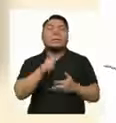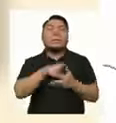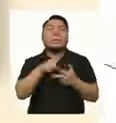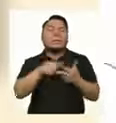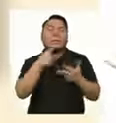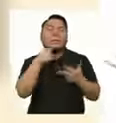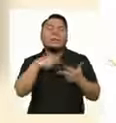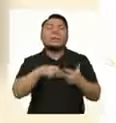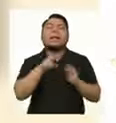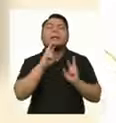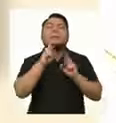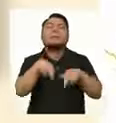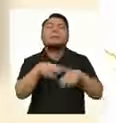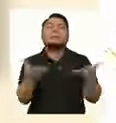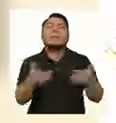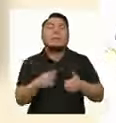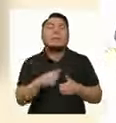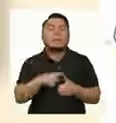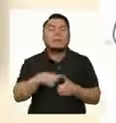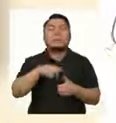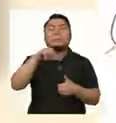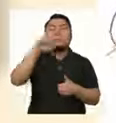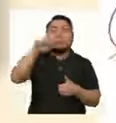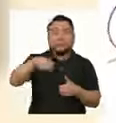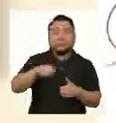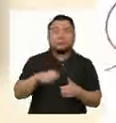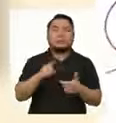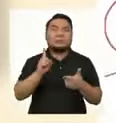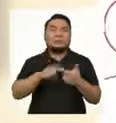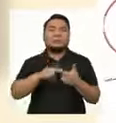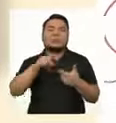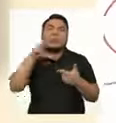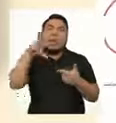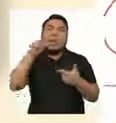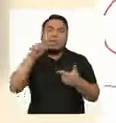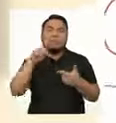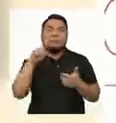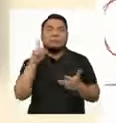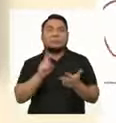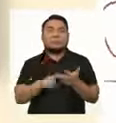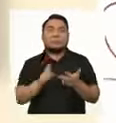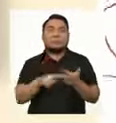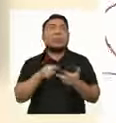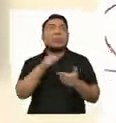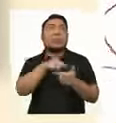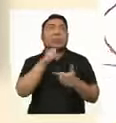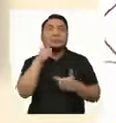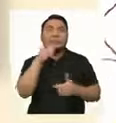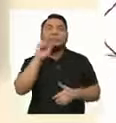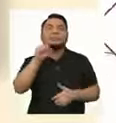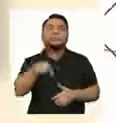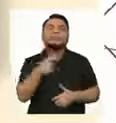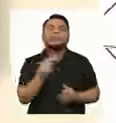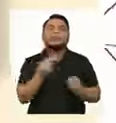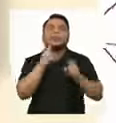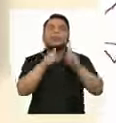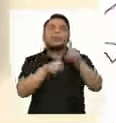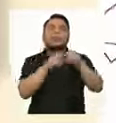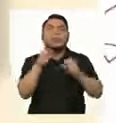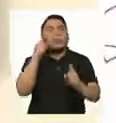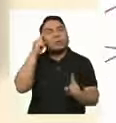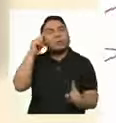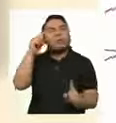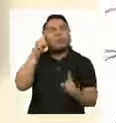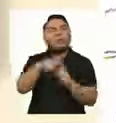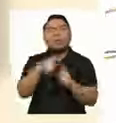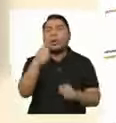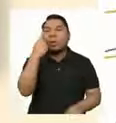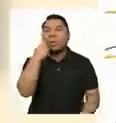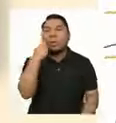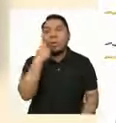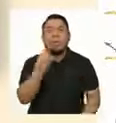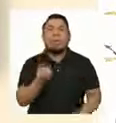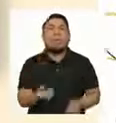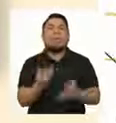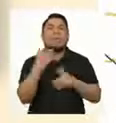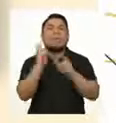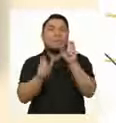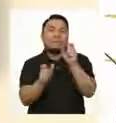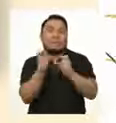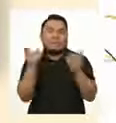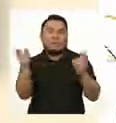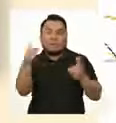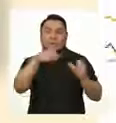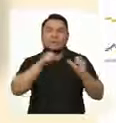dicotómica. Sí, no. Esta pregunta la formulamos con el objetivo de conocer cuántas